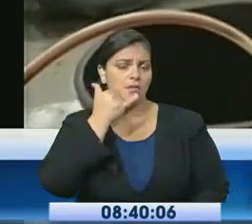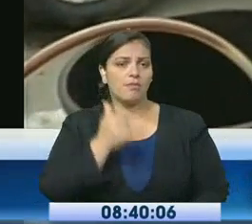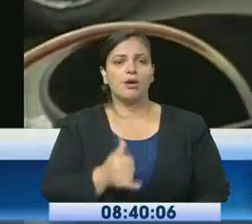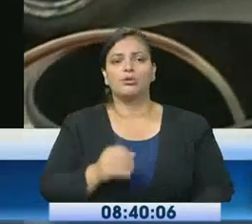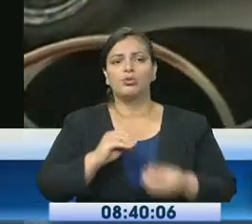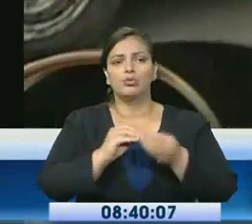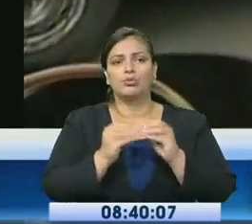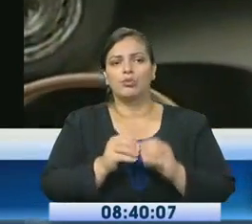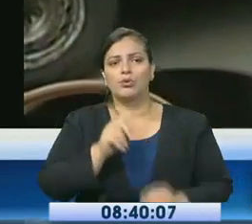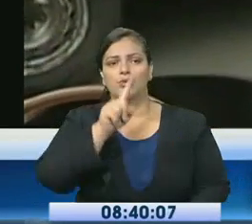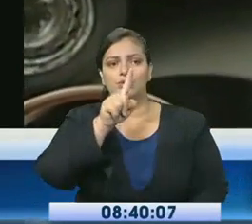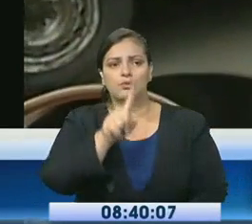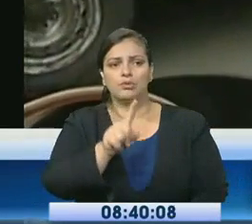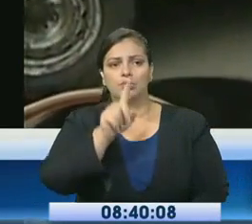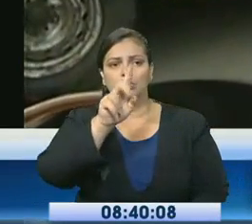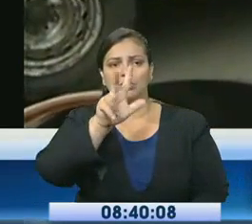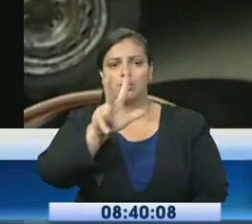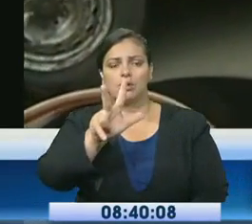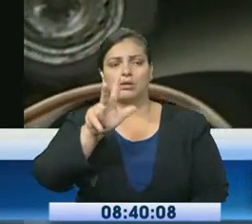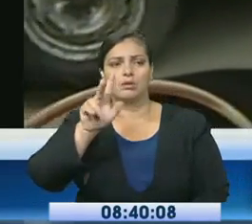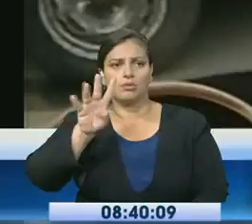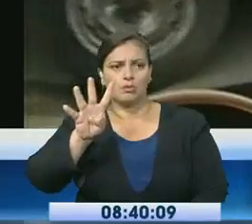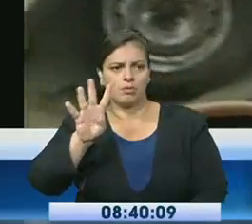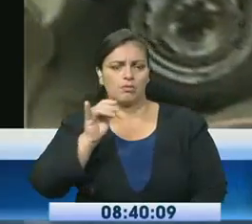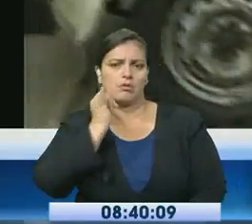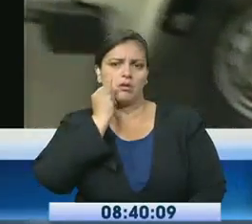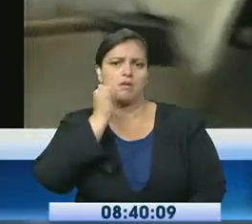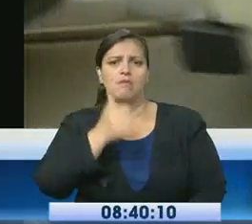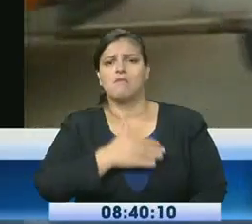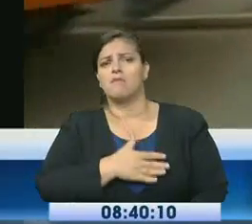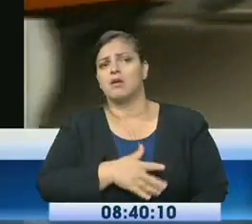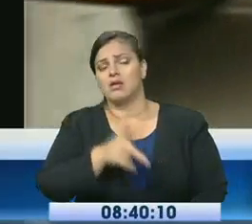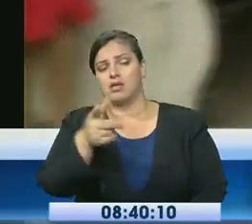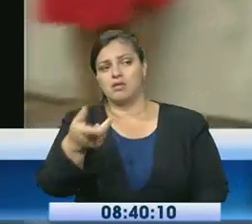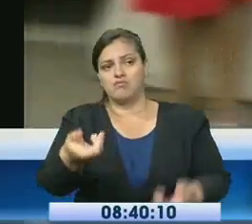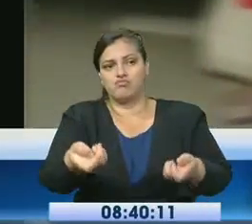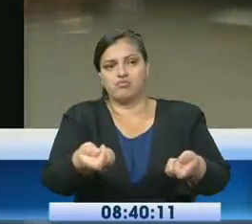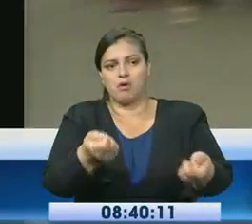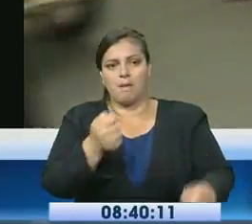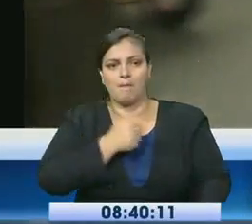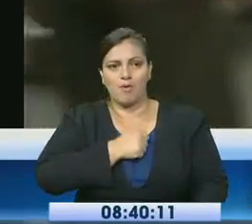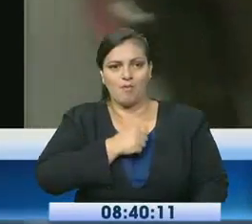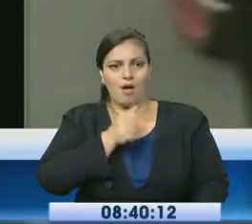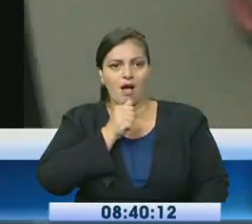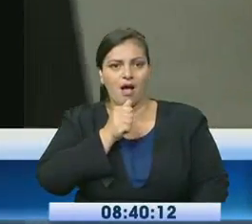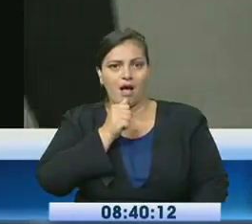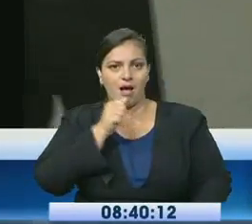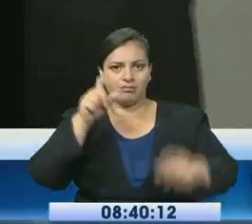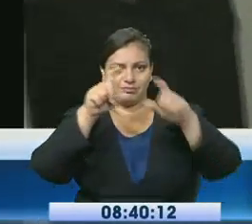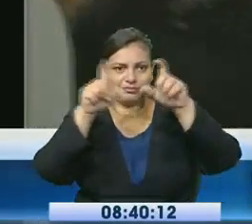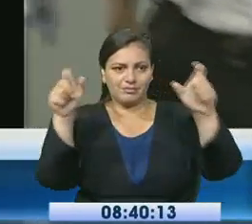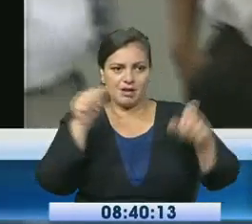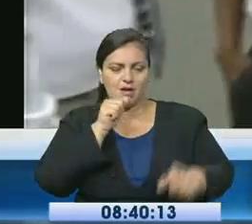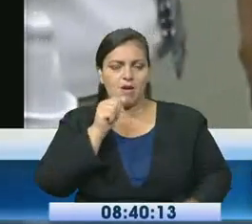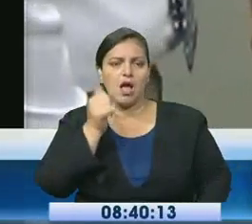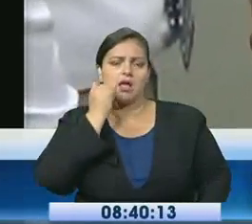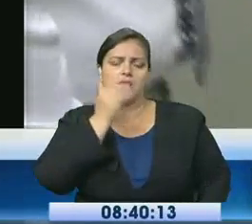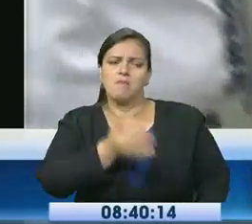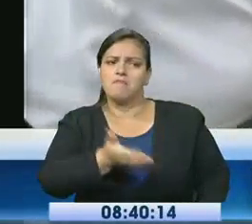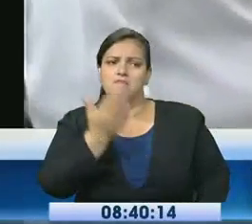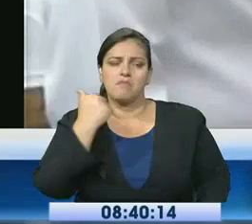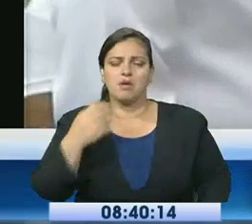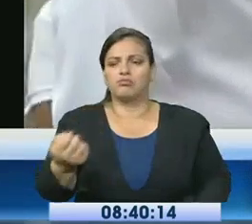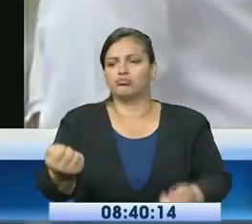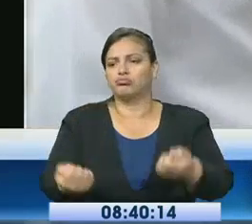si hay algún inconveniente puedan ayudarle inmediatamente. Bueno... Hay que reunirse para ver si se comunica para allá, para Interagua,